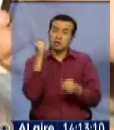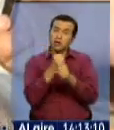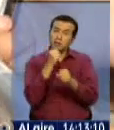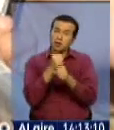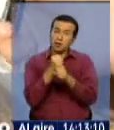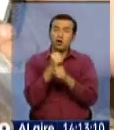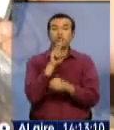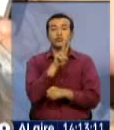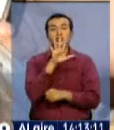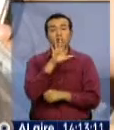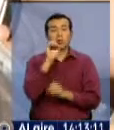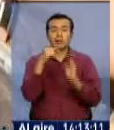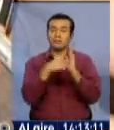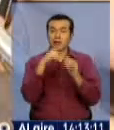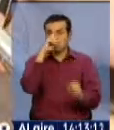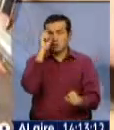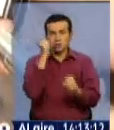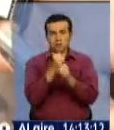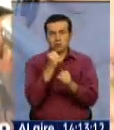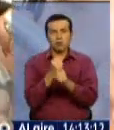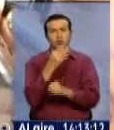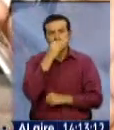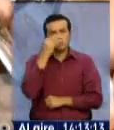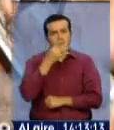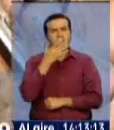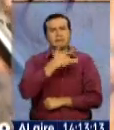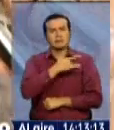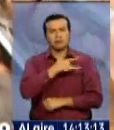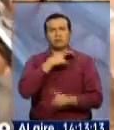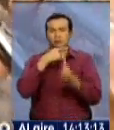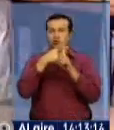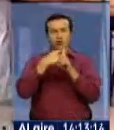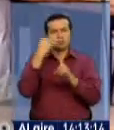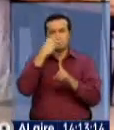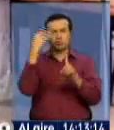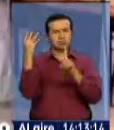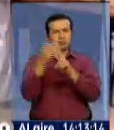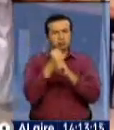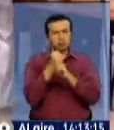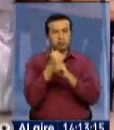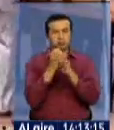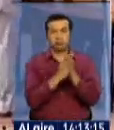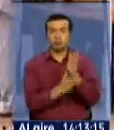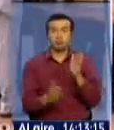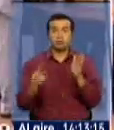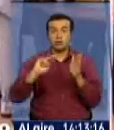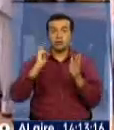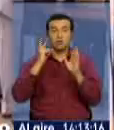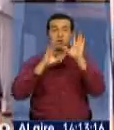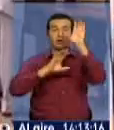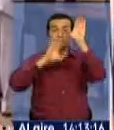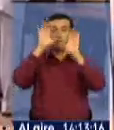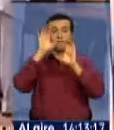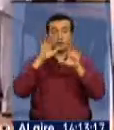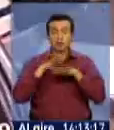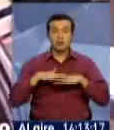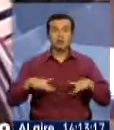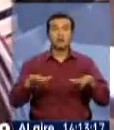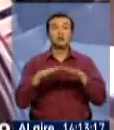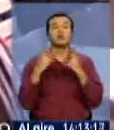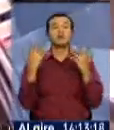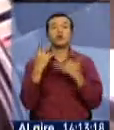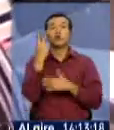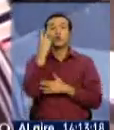lograr esos 250.000 empleos que yo estoy muy optimista de que los vamos a lograr. La ejecución de la segunda feria de inserción laboral contó con